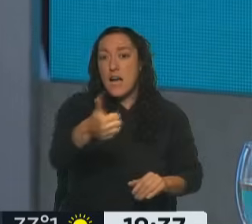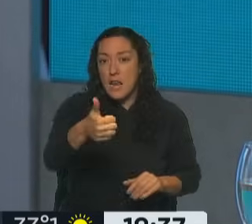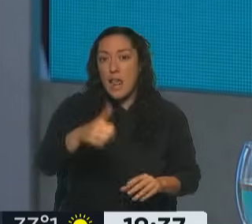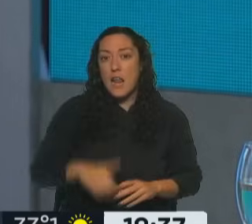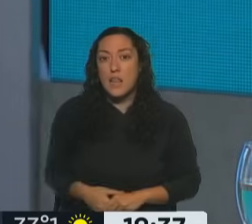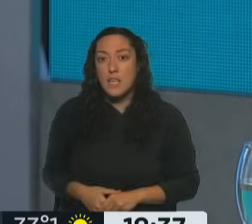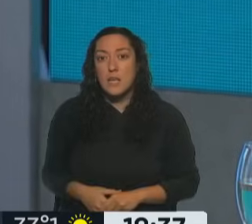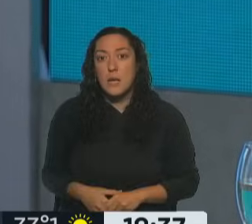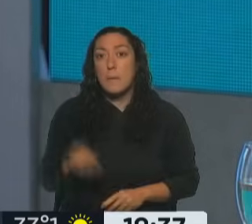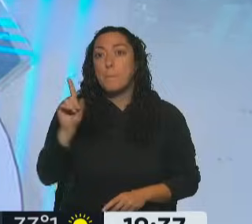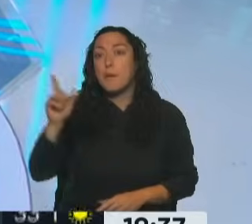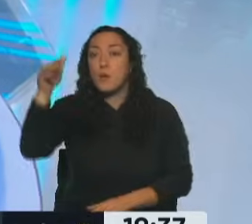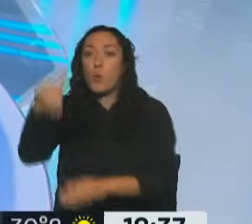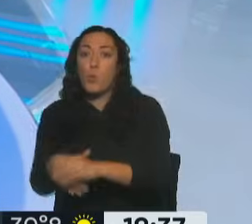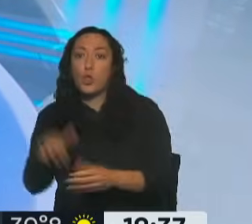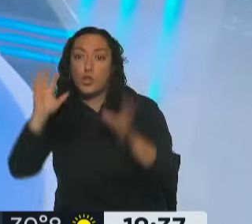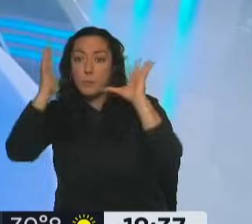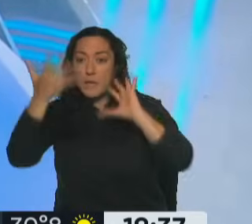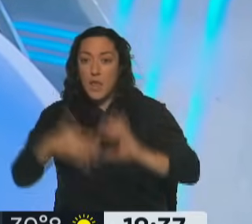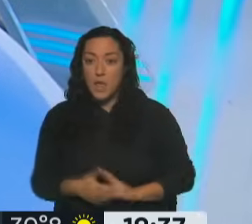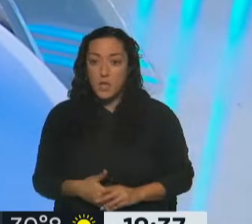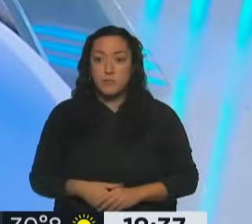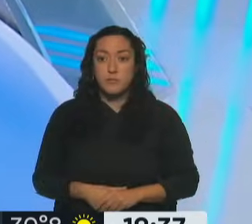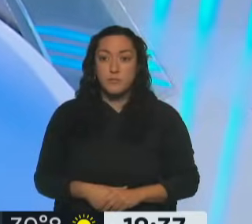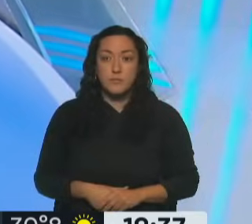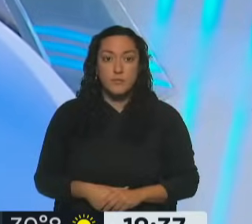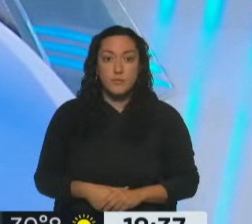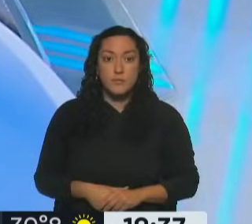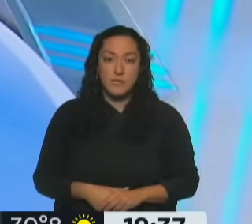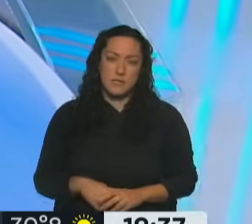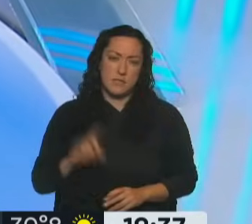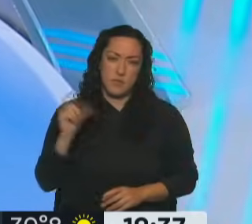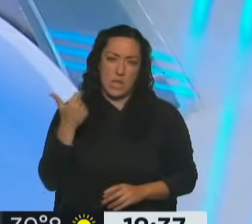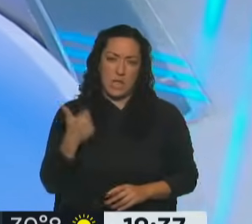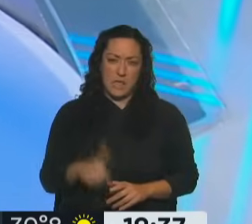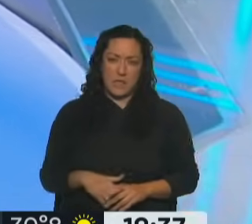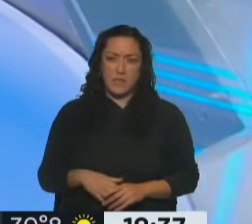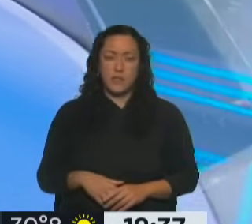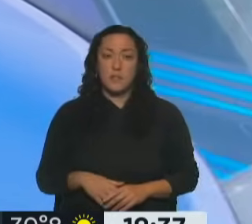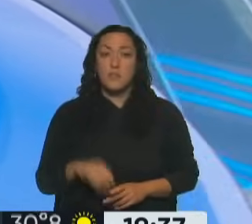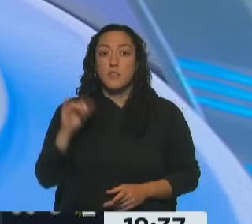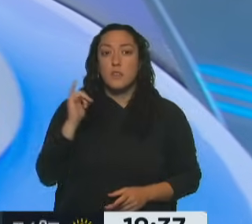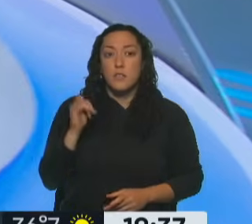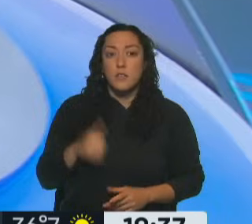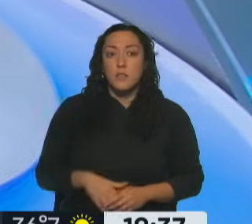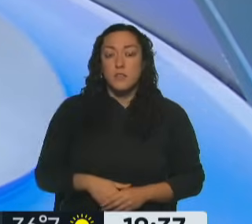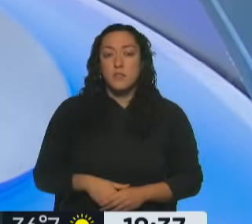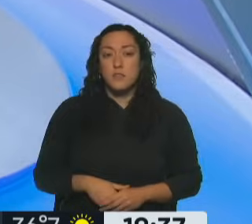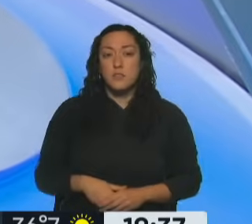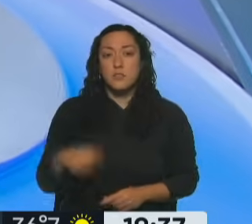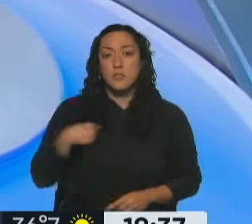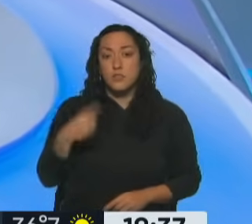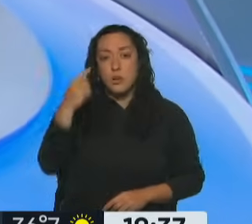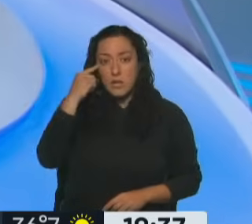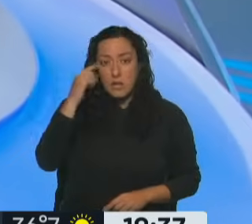Sí. pero yo voto a Javier Milei. Es loco, Digamos- ¿no es cierto, Luis? Sí, a mí lo que me Yo llamó creo la atención